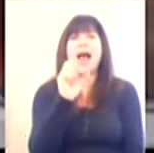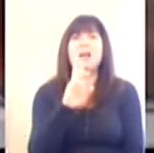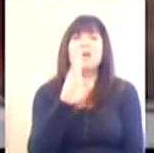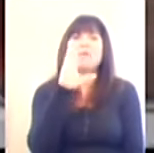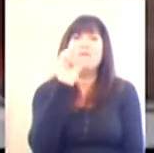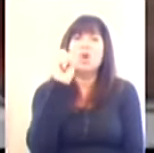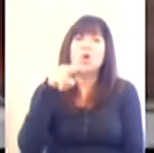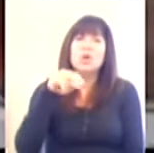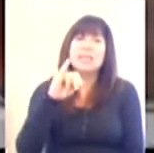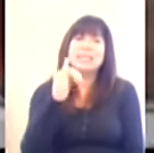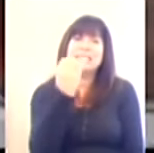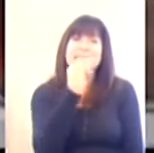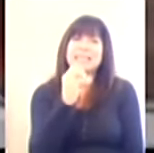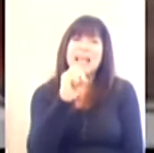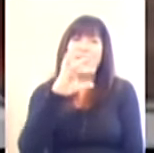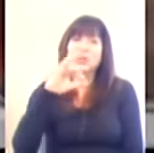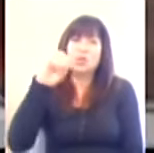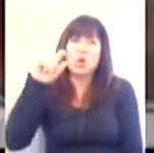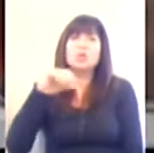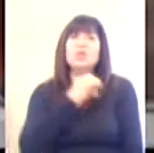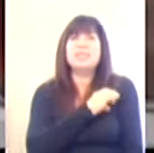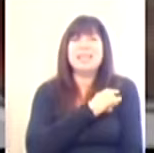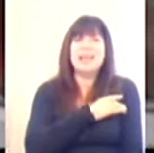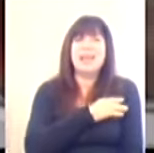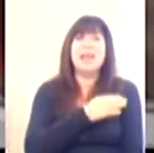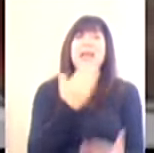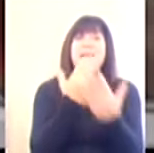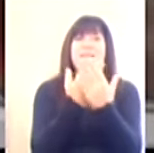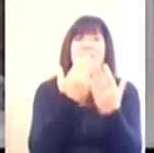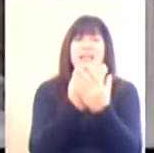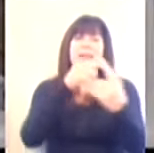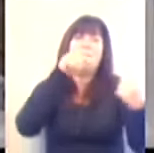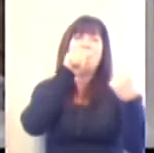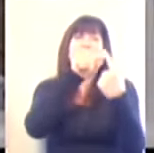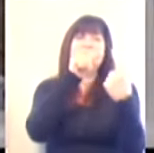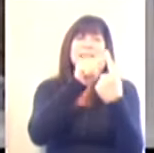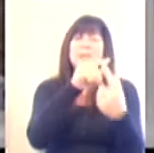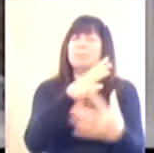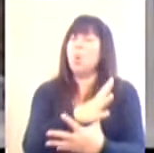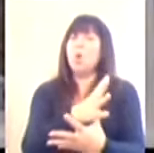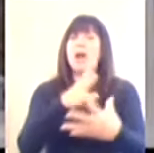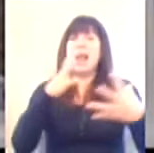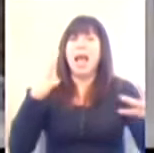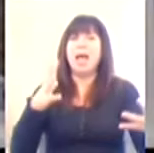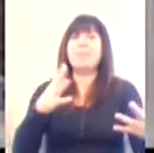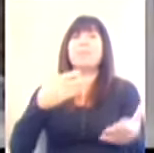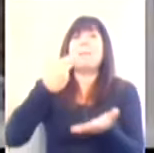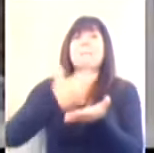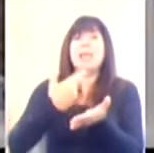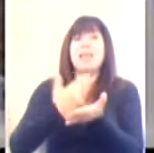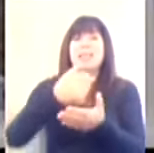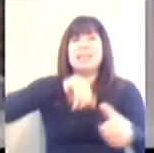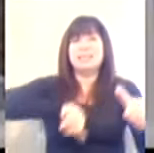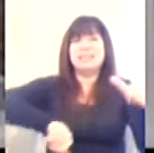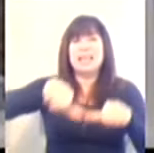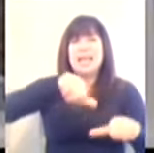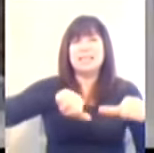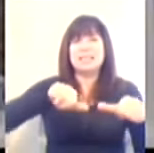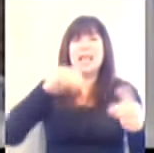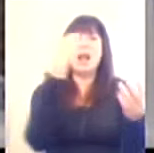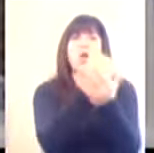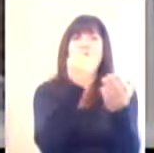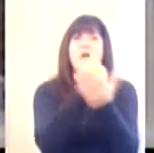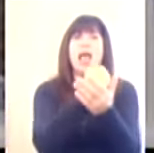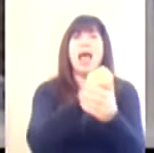Hemos establecido metas ambiciosas para enfrentar el cambio climático tal como nos pide la ciencia. Lograrlas es